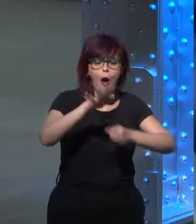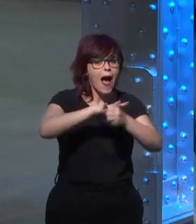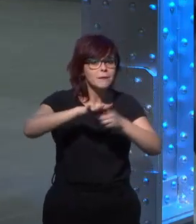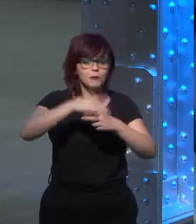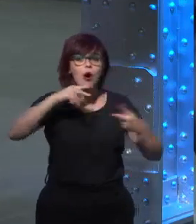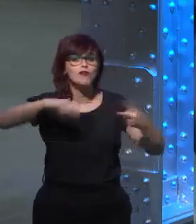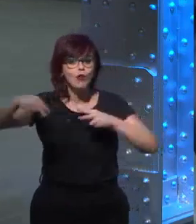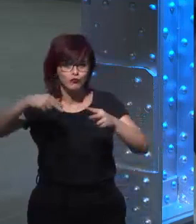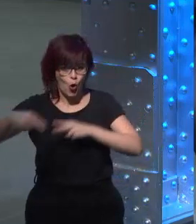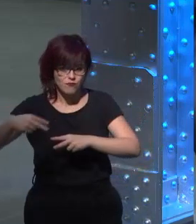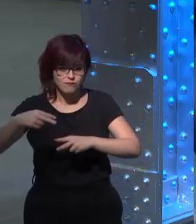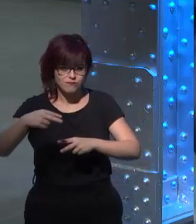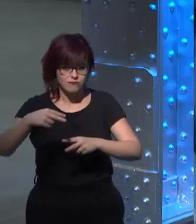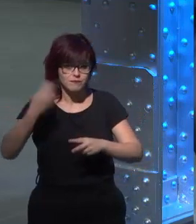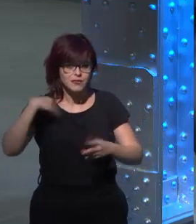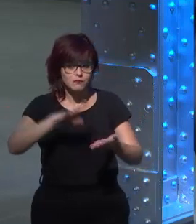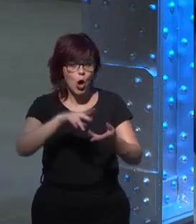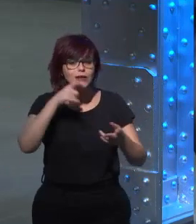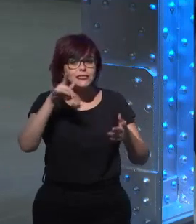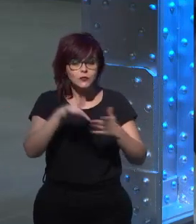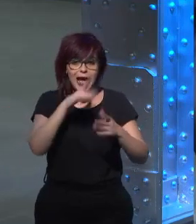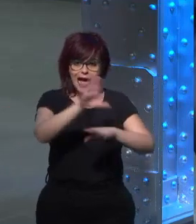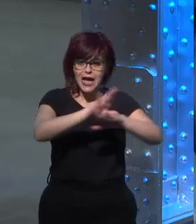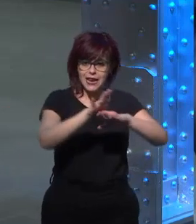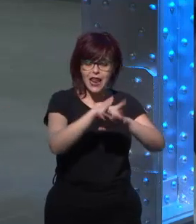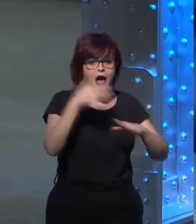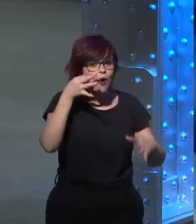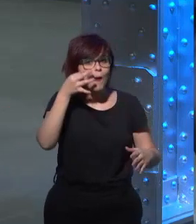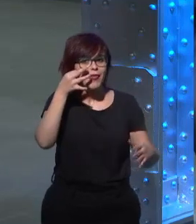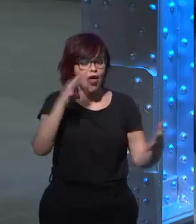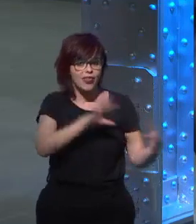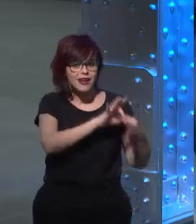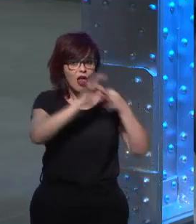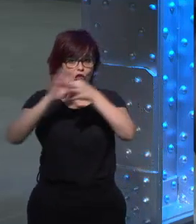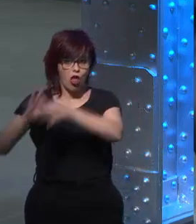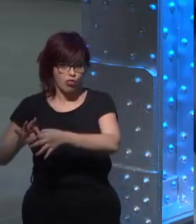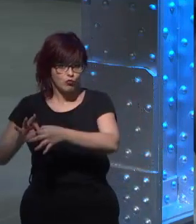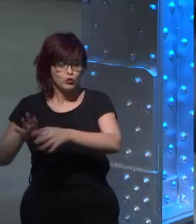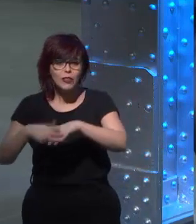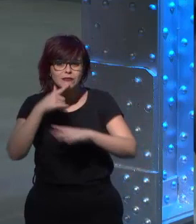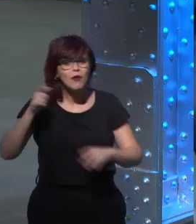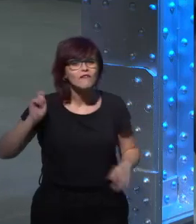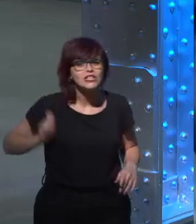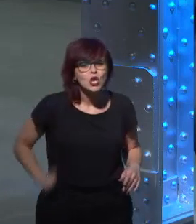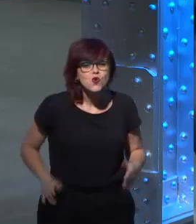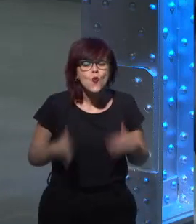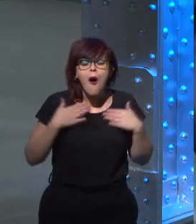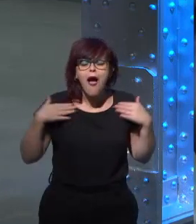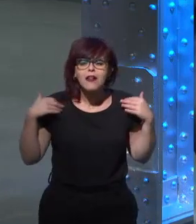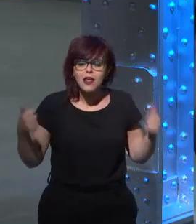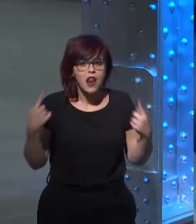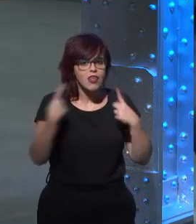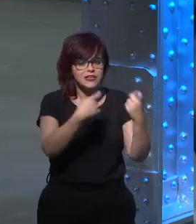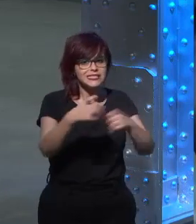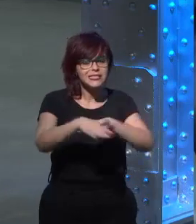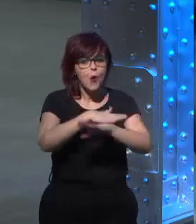en traductores, por ejemplo, que es una carrera claramente alineada con las humanidades. Es decir, cualquier profesión que se realice va a tener que necesitar de un